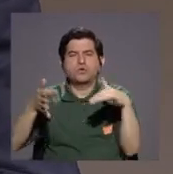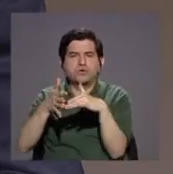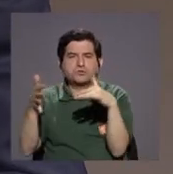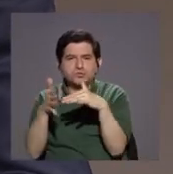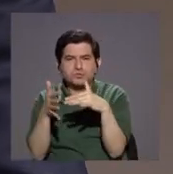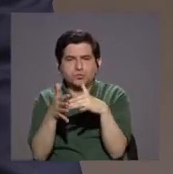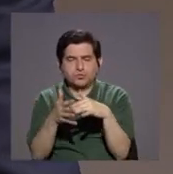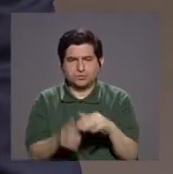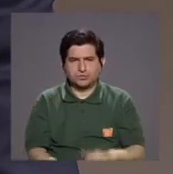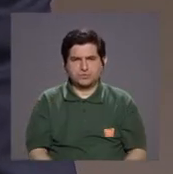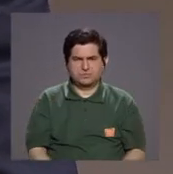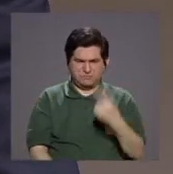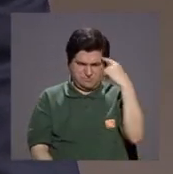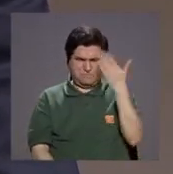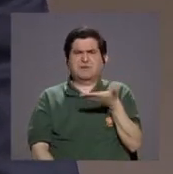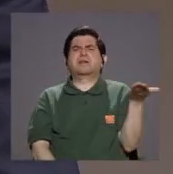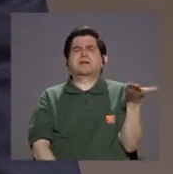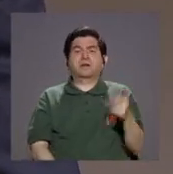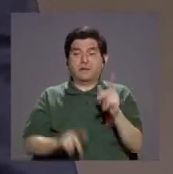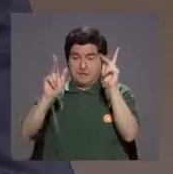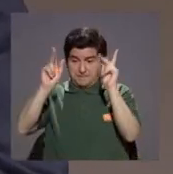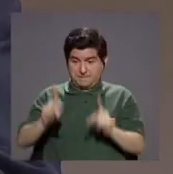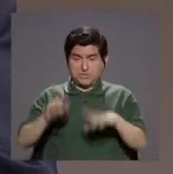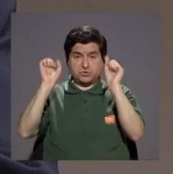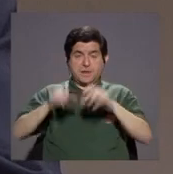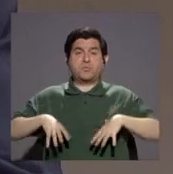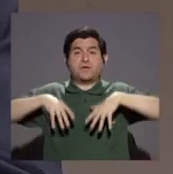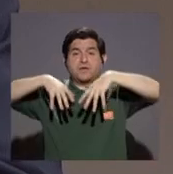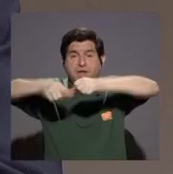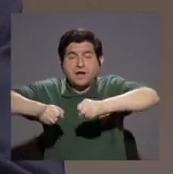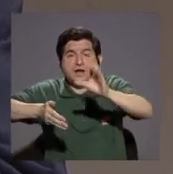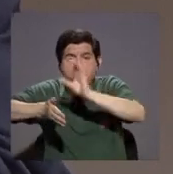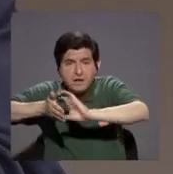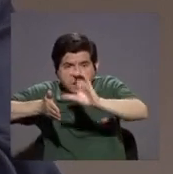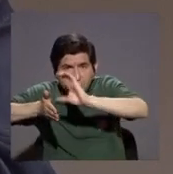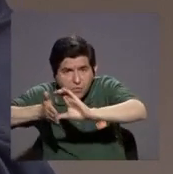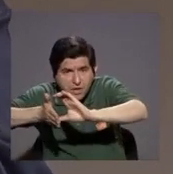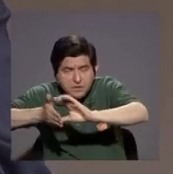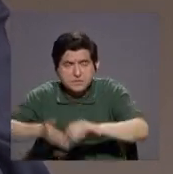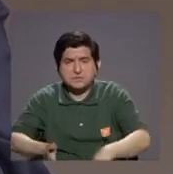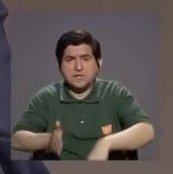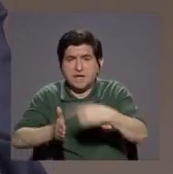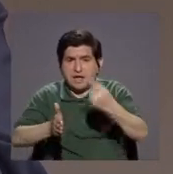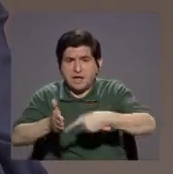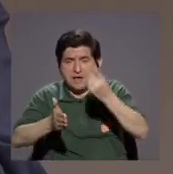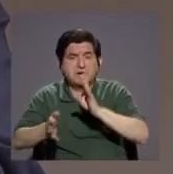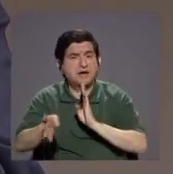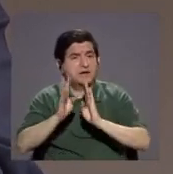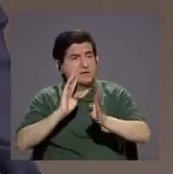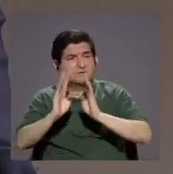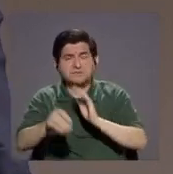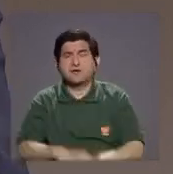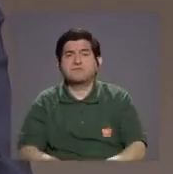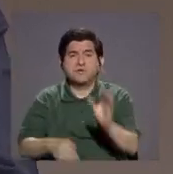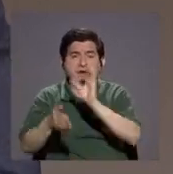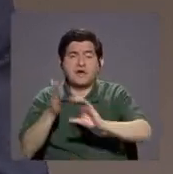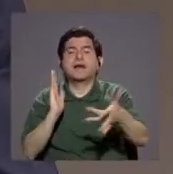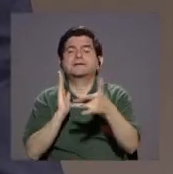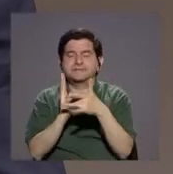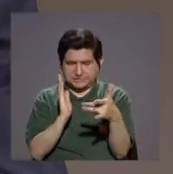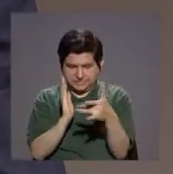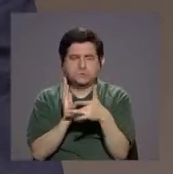estudios para que para que esa persona logre graduarse del colegio en muchos casos estamos hablando colegios